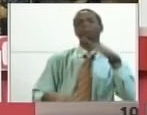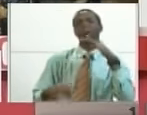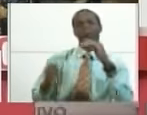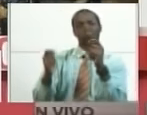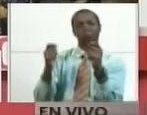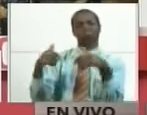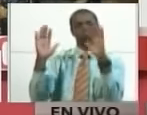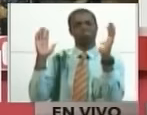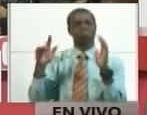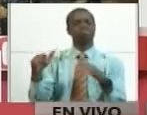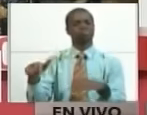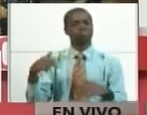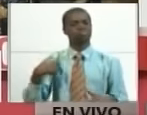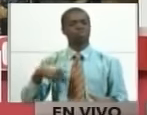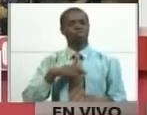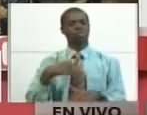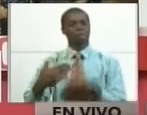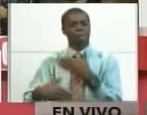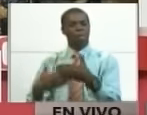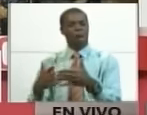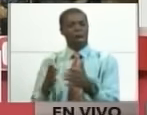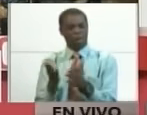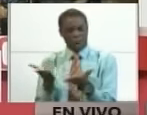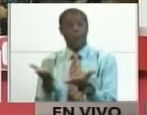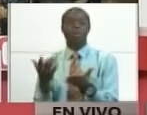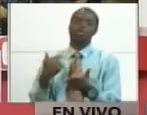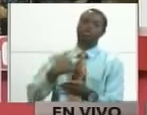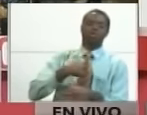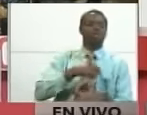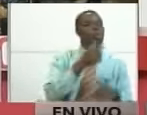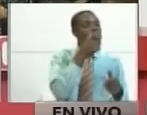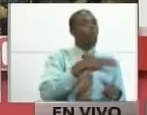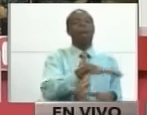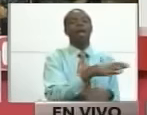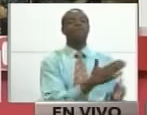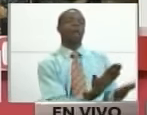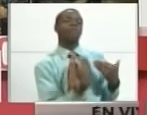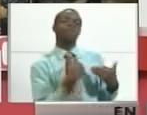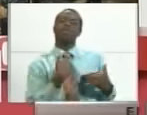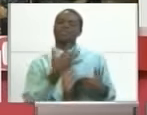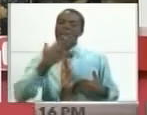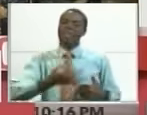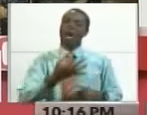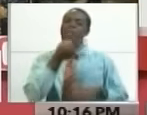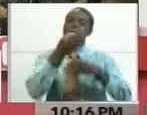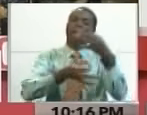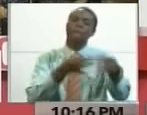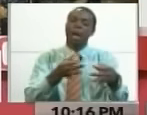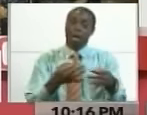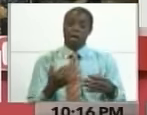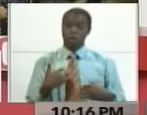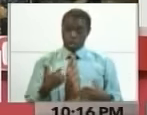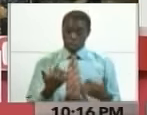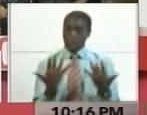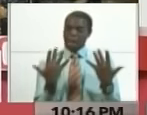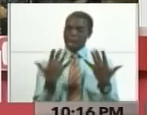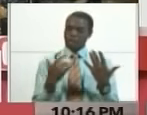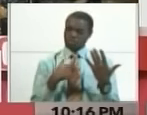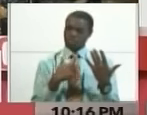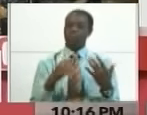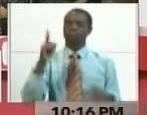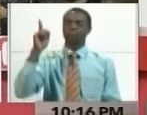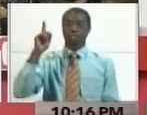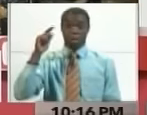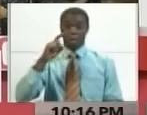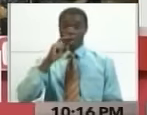la fuerza de nuestro pueblo para decir la verdad. Sobre todo tenemos la verdad en nuestras manos. Sobre todo nosotros